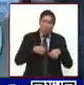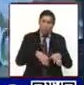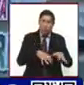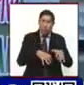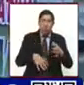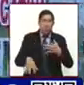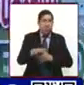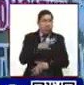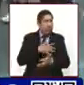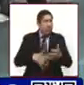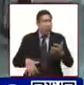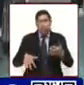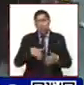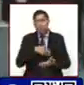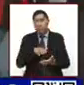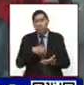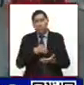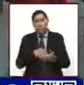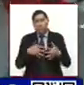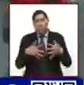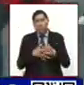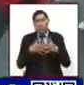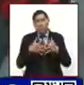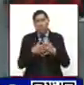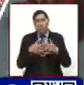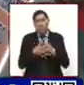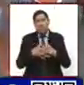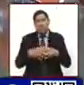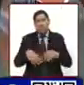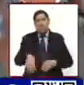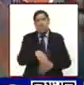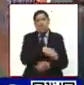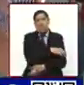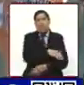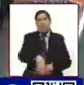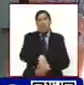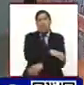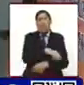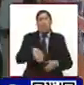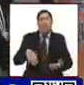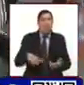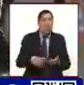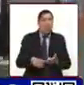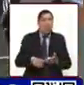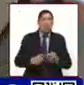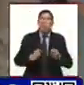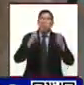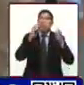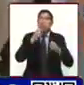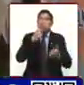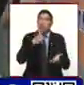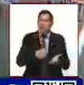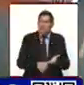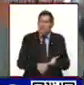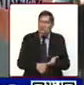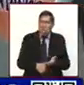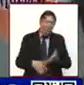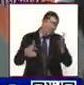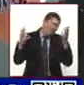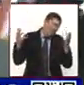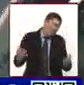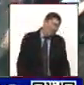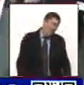un caos en el centro, ya que bloquearon la avenida Camacho, la avenida Mariscal Santa Cruz y otras que ocasionaron